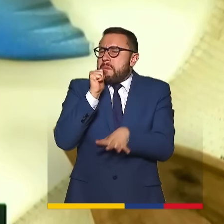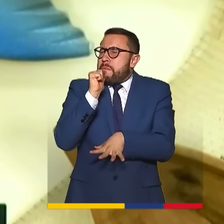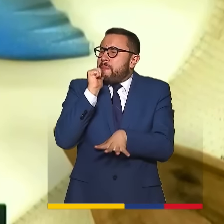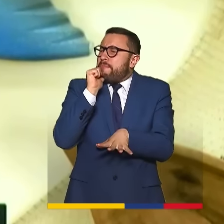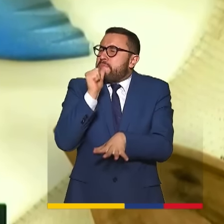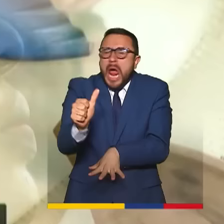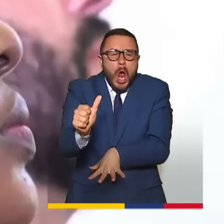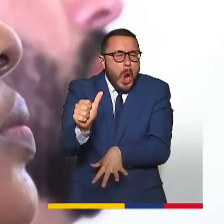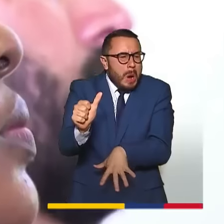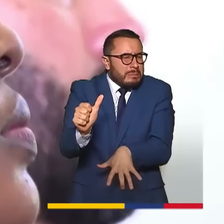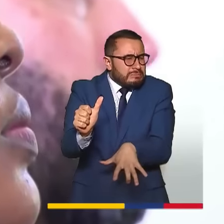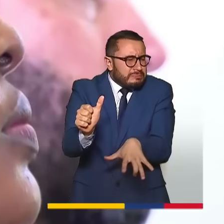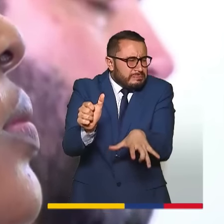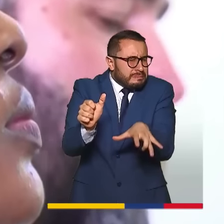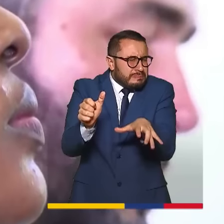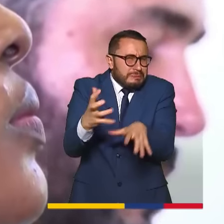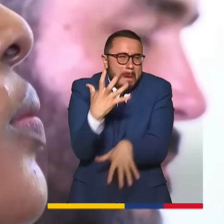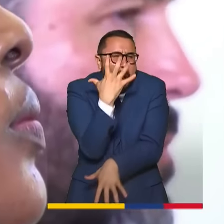y condenadas